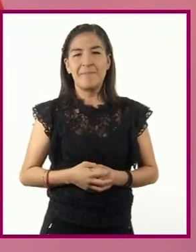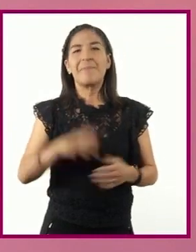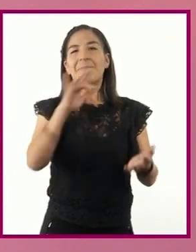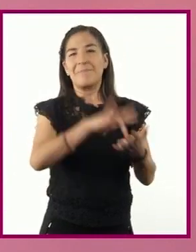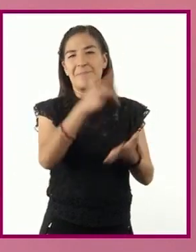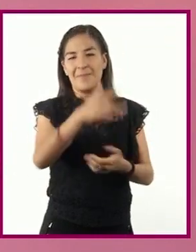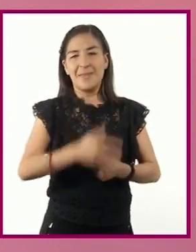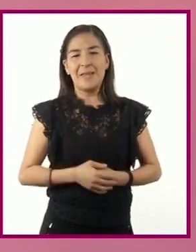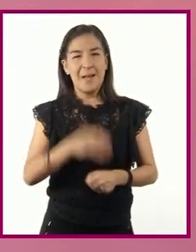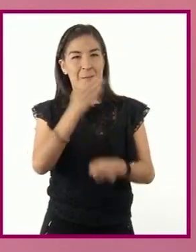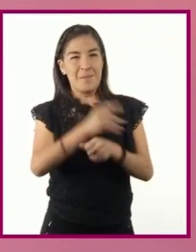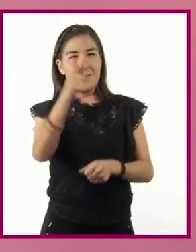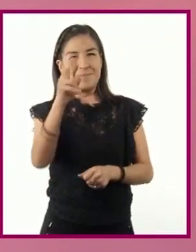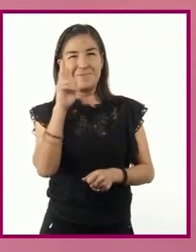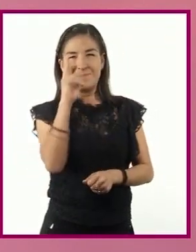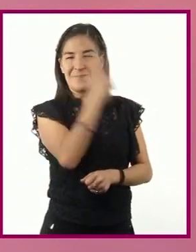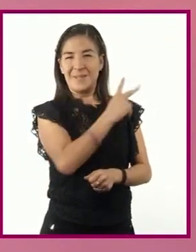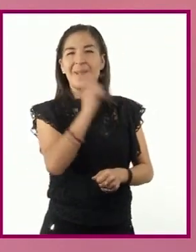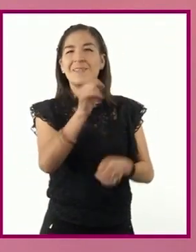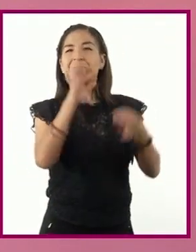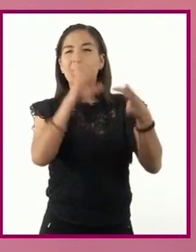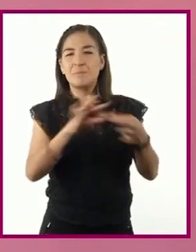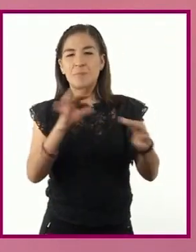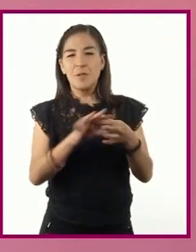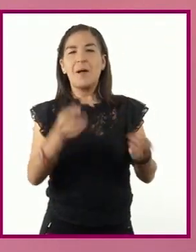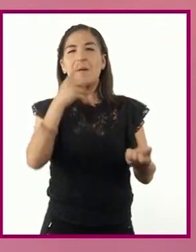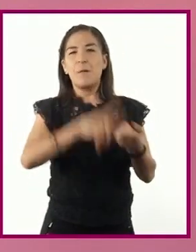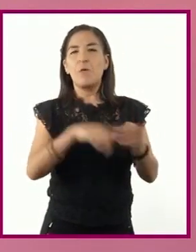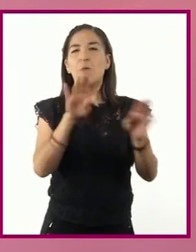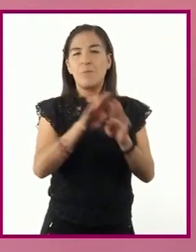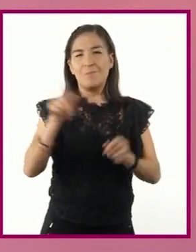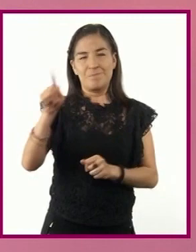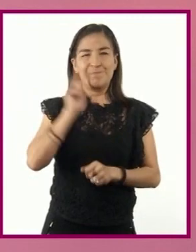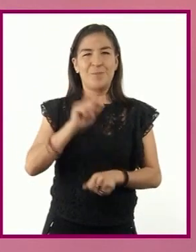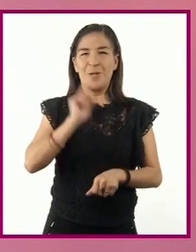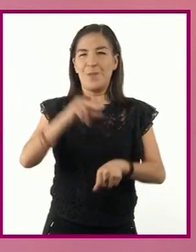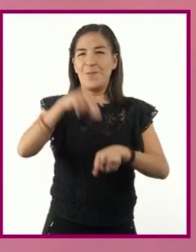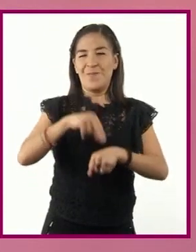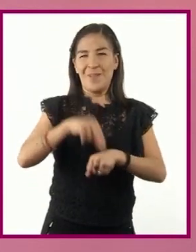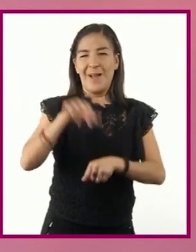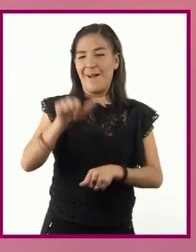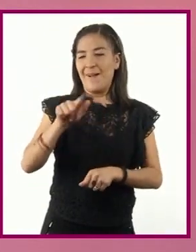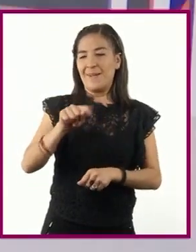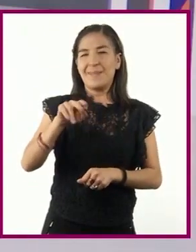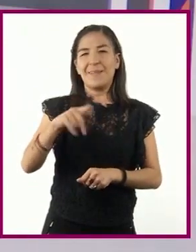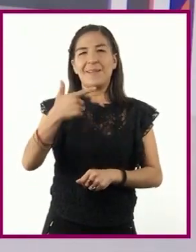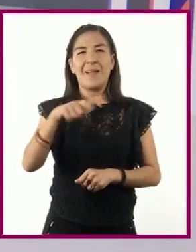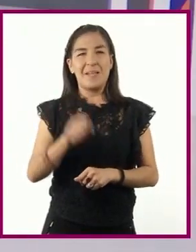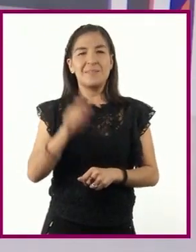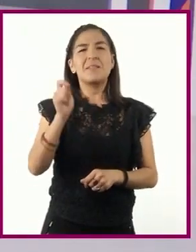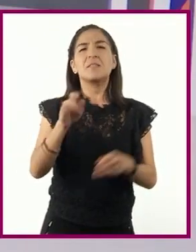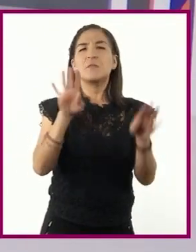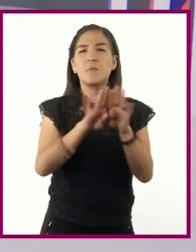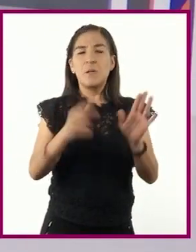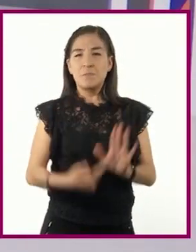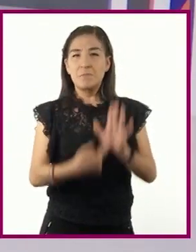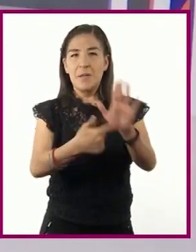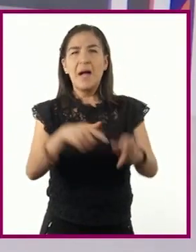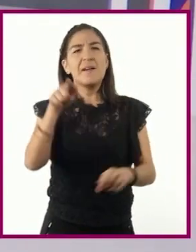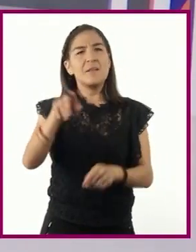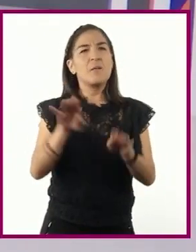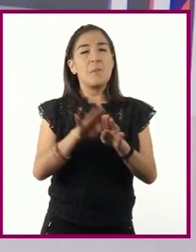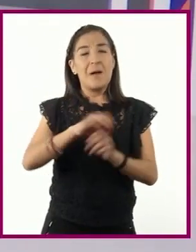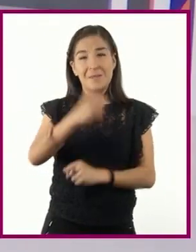Gracias. Como observamos y escuchamos en la aportación de la doctora Artigas, la poesía visual no fue inventada en